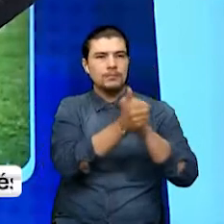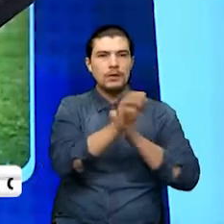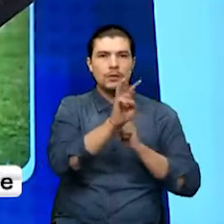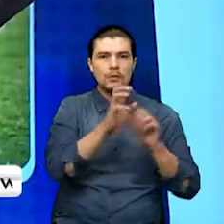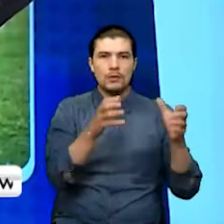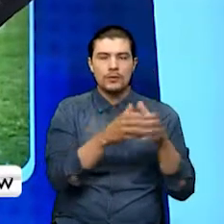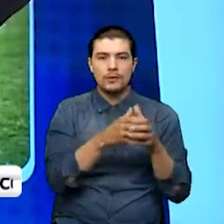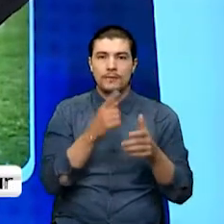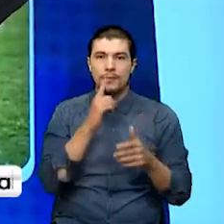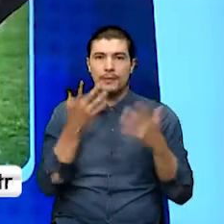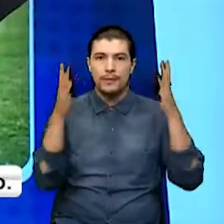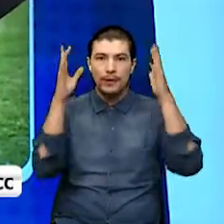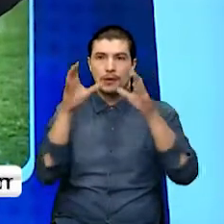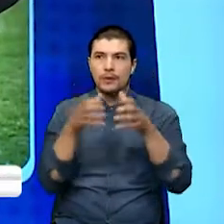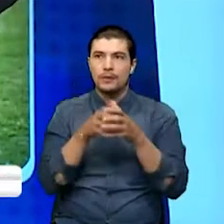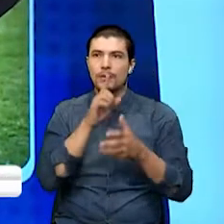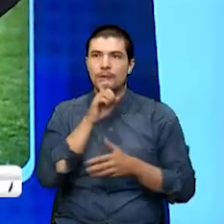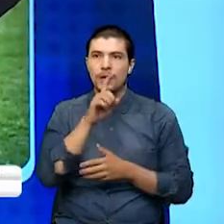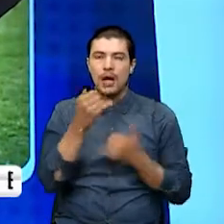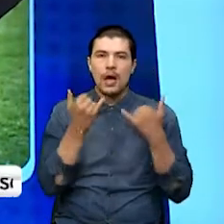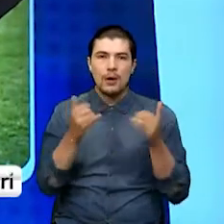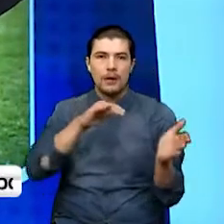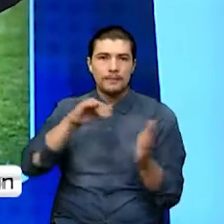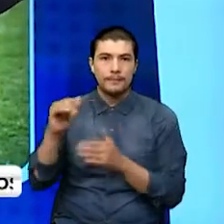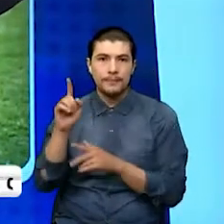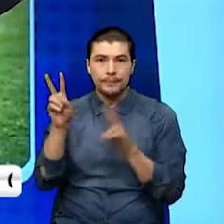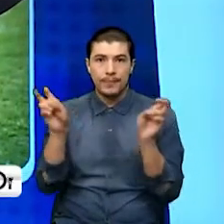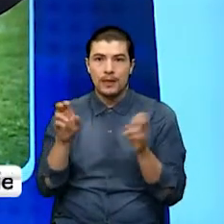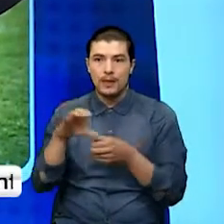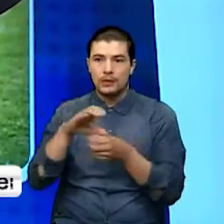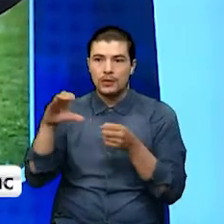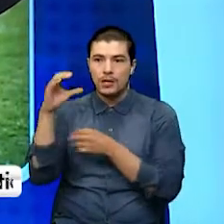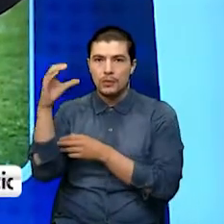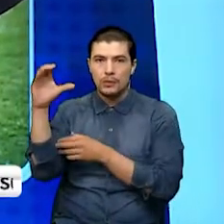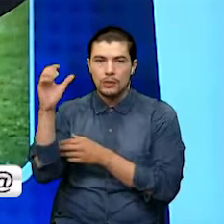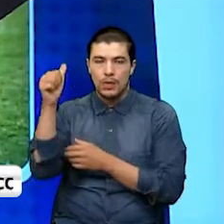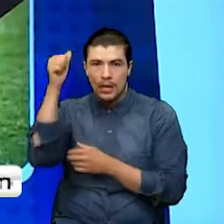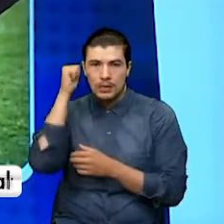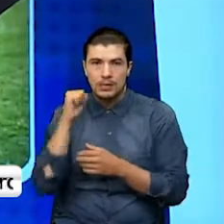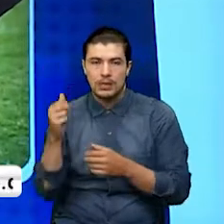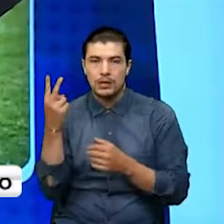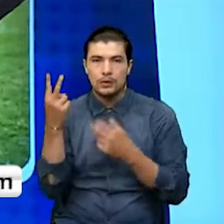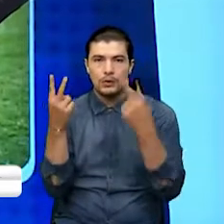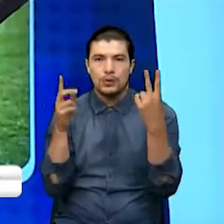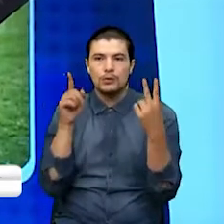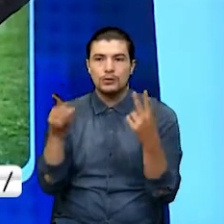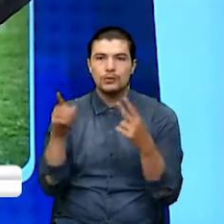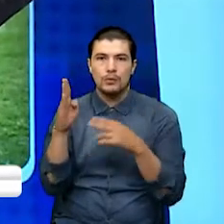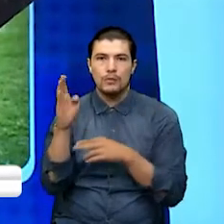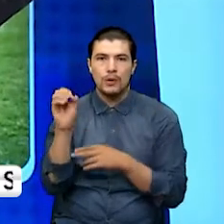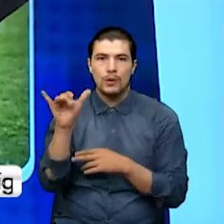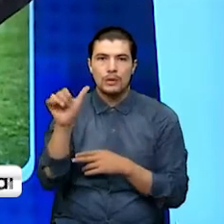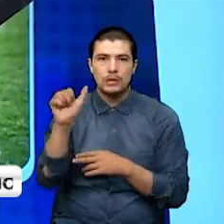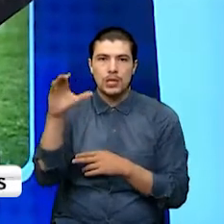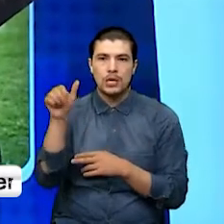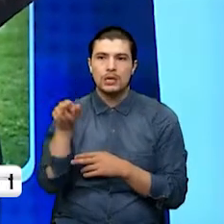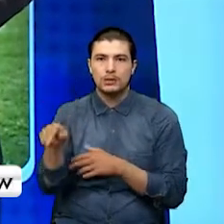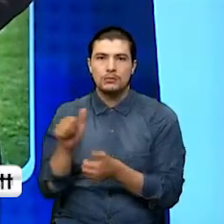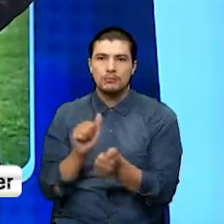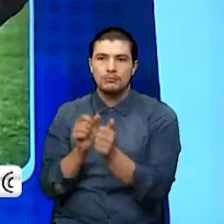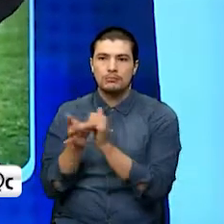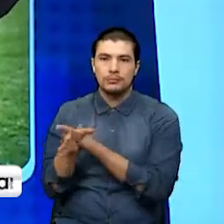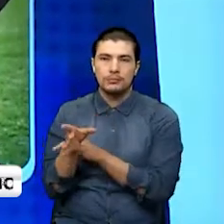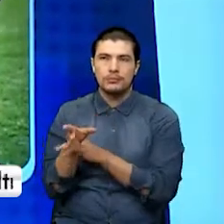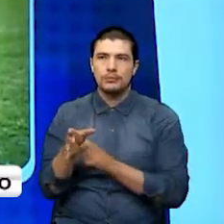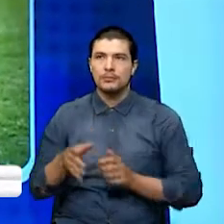feliz cumpleaños atlético bucaramanga hablamos ahora del cúcuta deportivo que ayer empató 2 por 2 frente al boyacá chicó y quedó eliminado de la copa